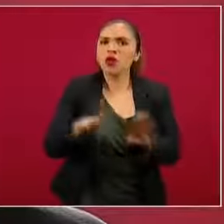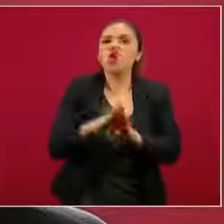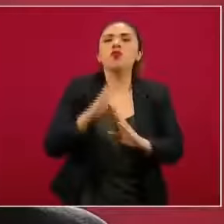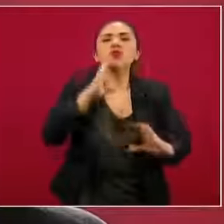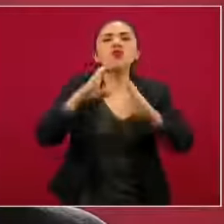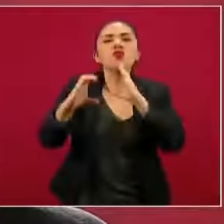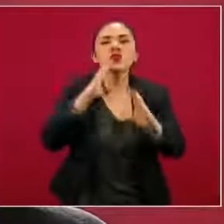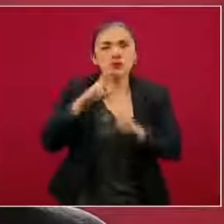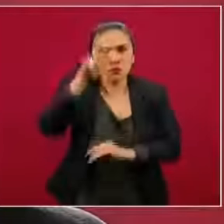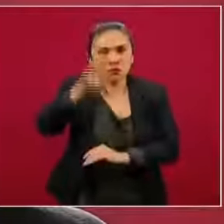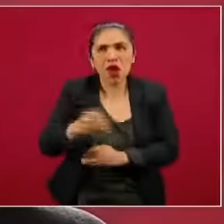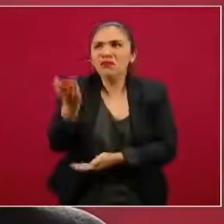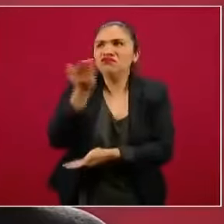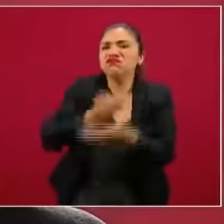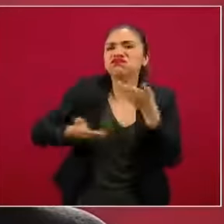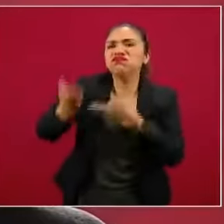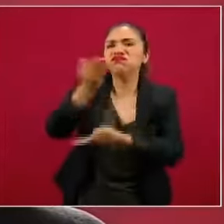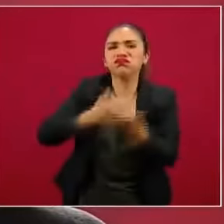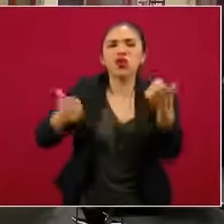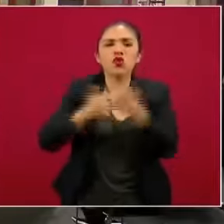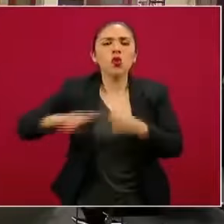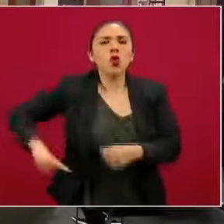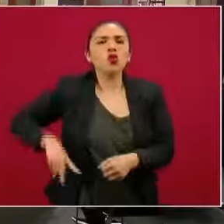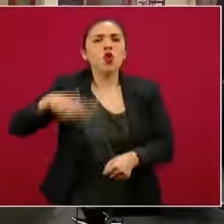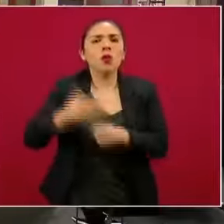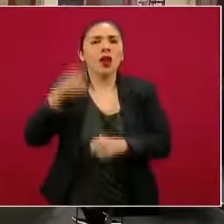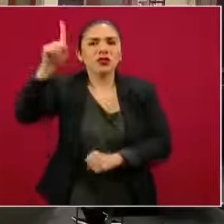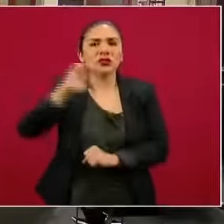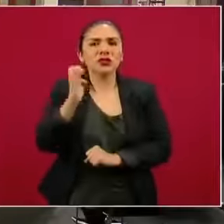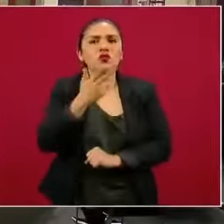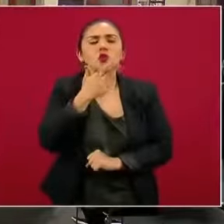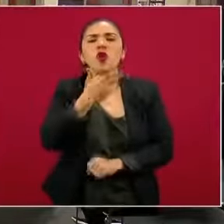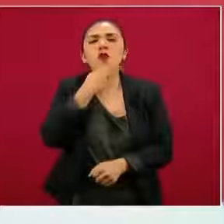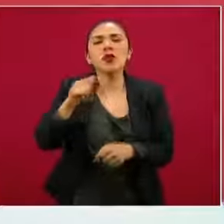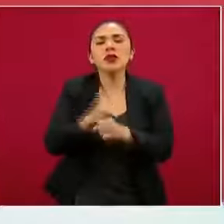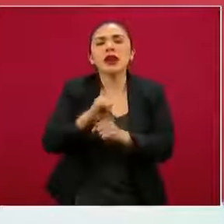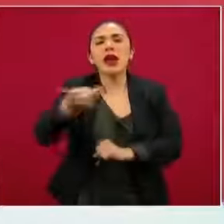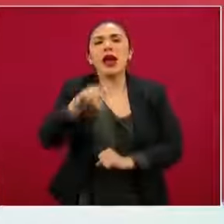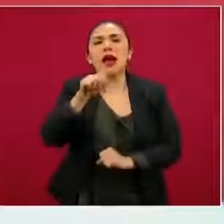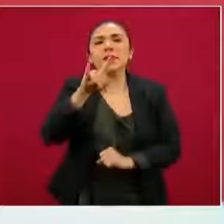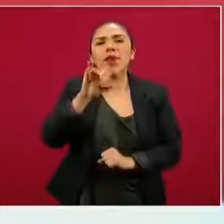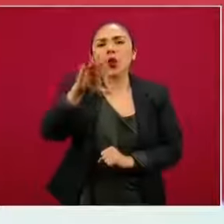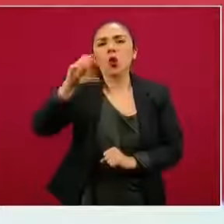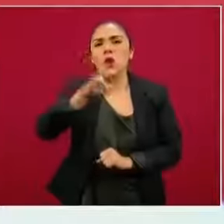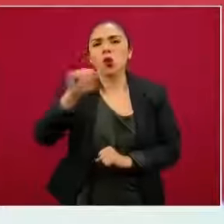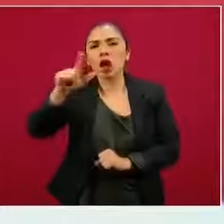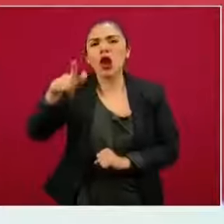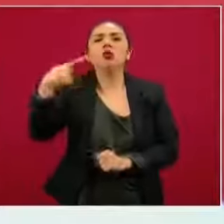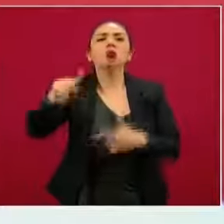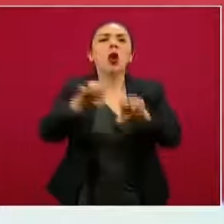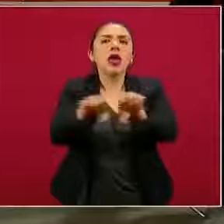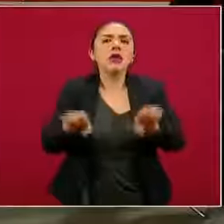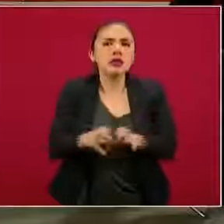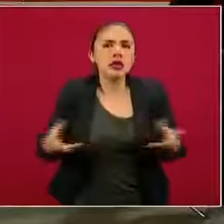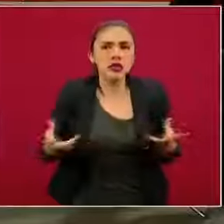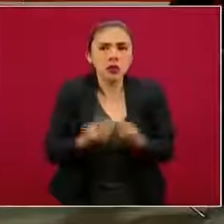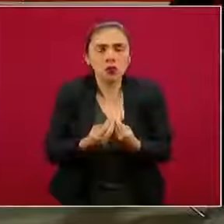comunicación tan fluido que tenemos con el gobernador de Chihuahua, el licenciado Javier Corral, y todo su equipo